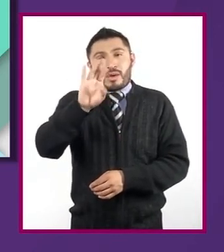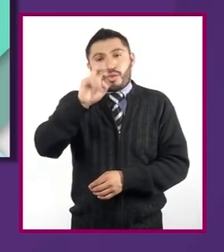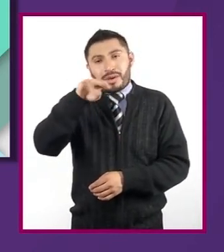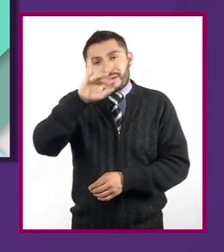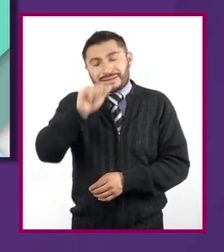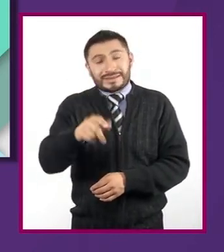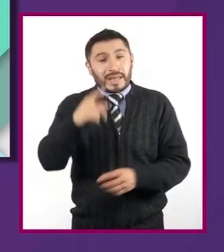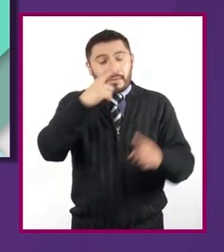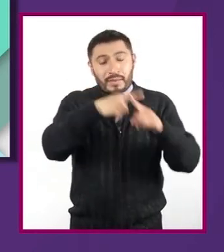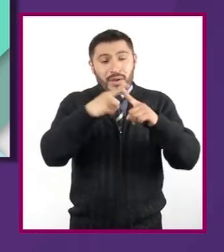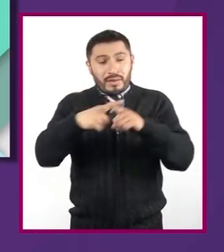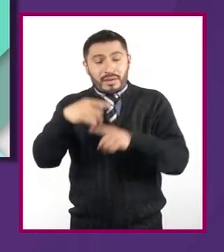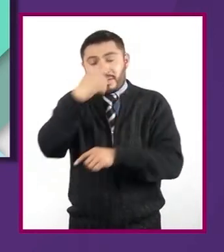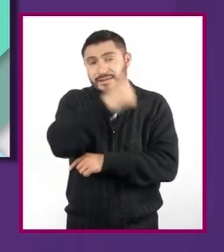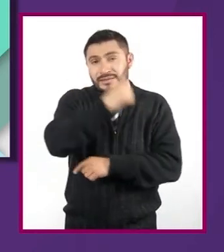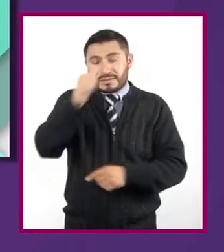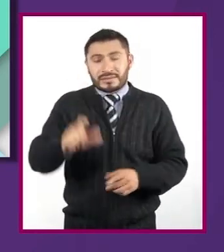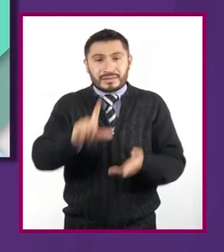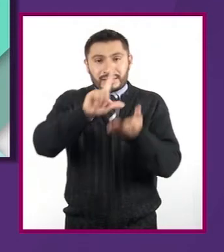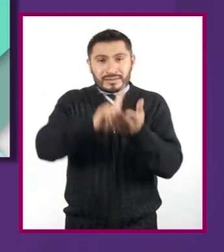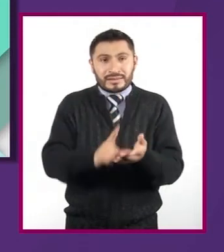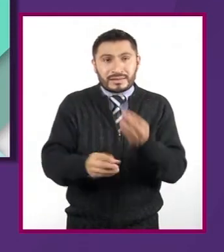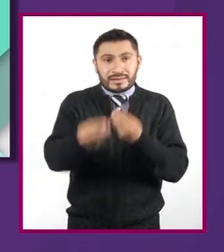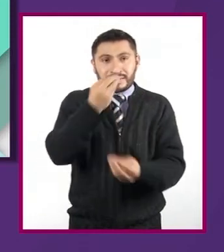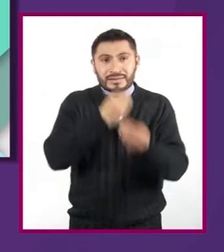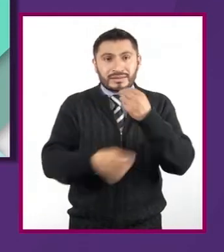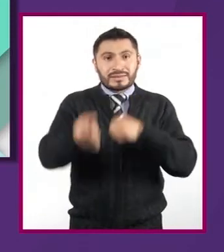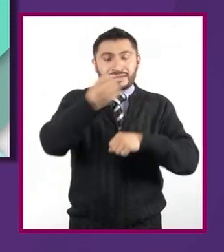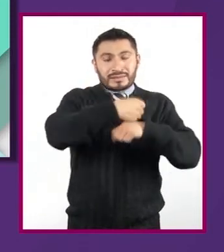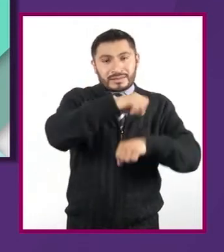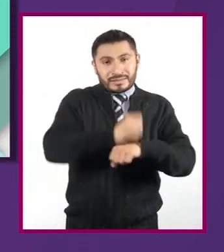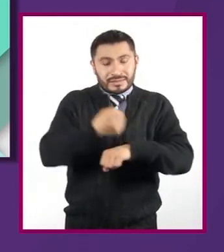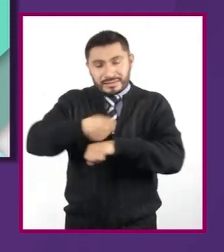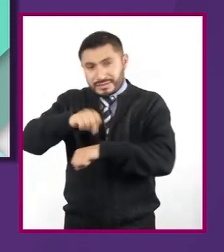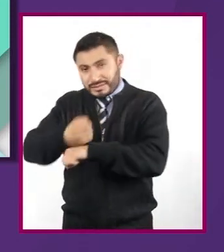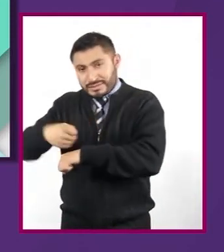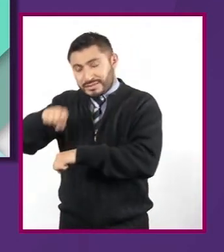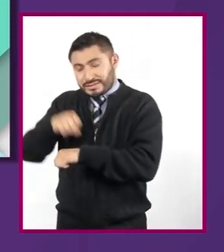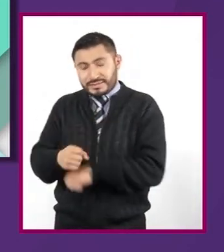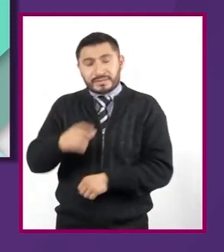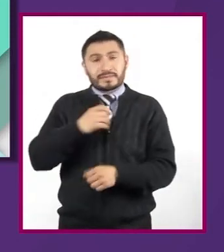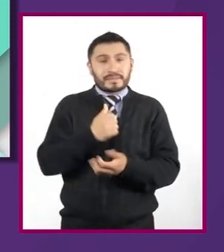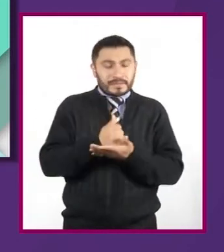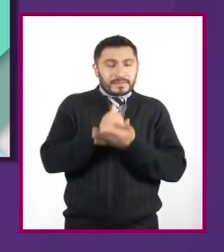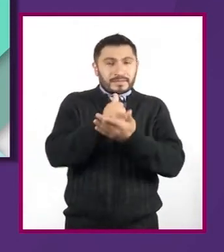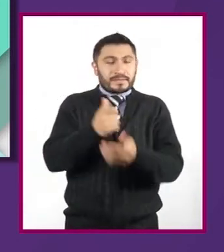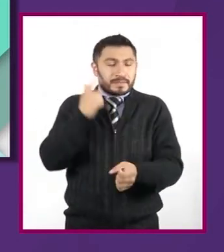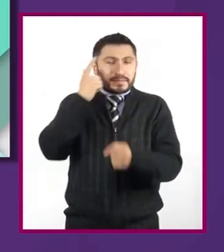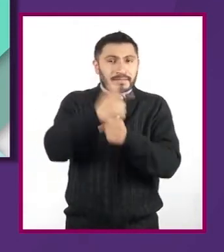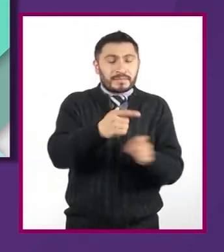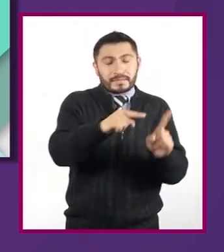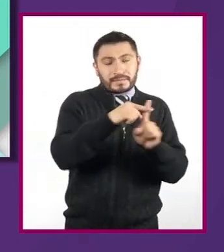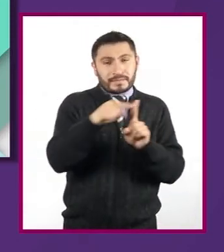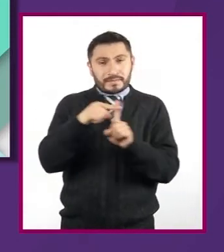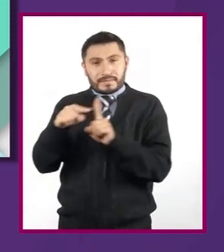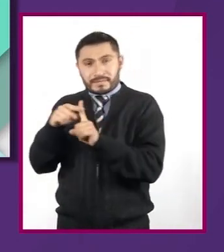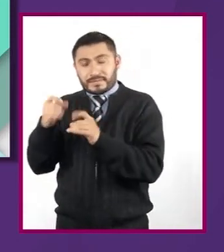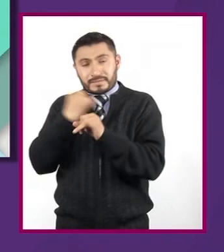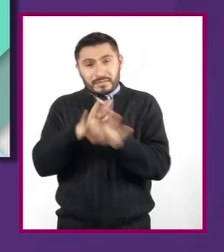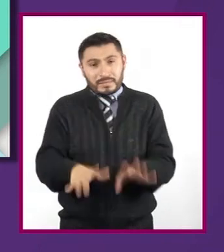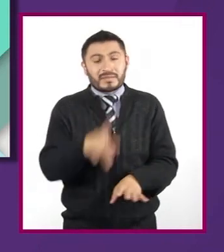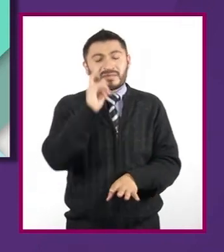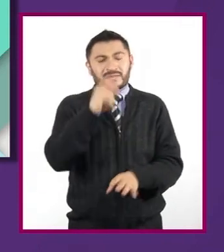litro consumido semanalmente, nos permite calcular la sumatoria de los datos. Es decir,